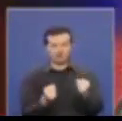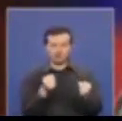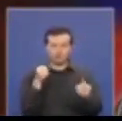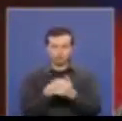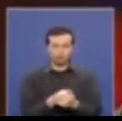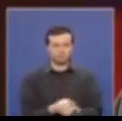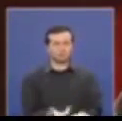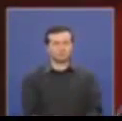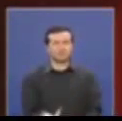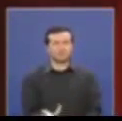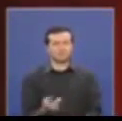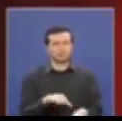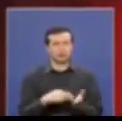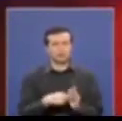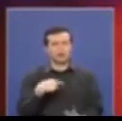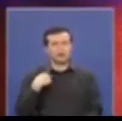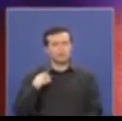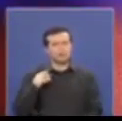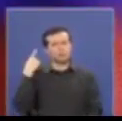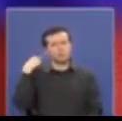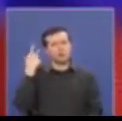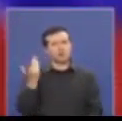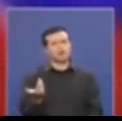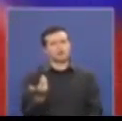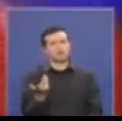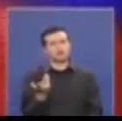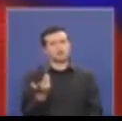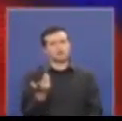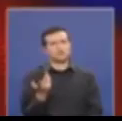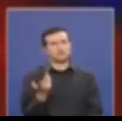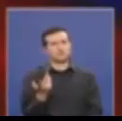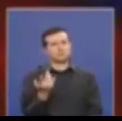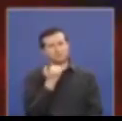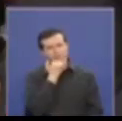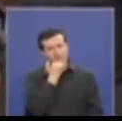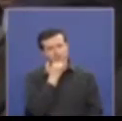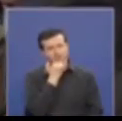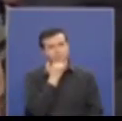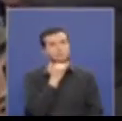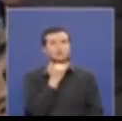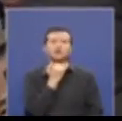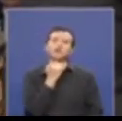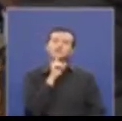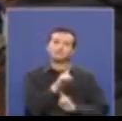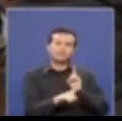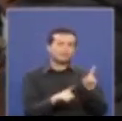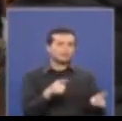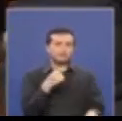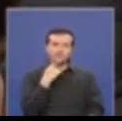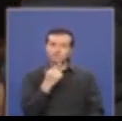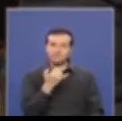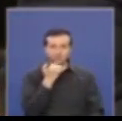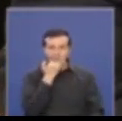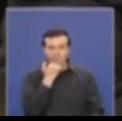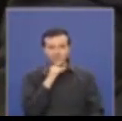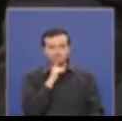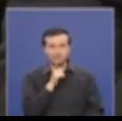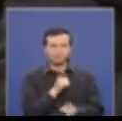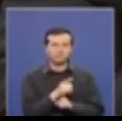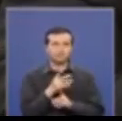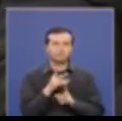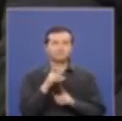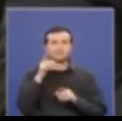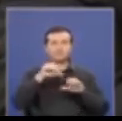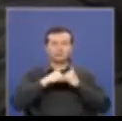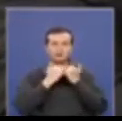son suicidas, pues darle un examen psicológico a los pilotos de la FAE, pues, man. Bueno, hay personas que han dicho peores cosas, presidente. Tontería, por ahí un, dime. Por ahí hay